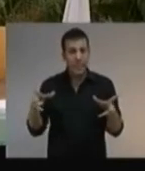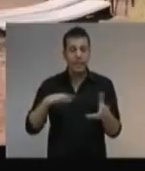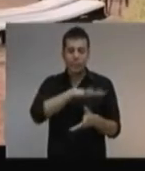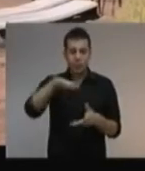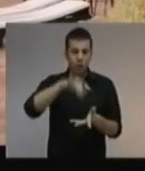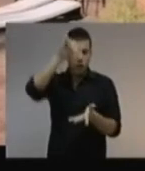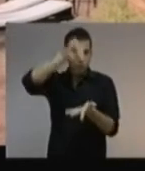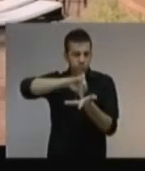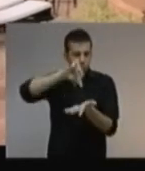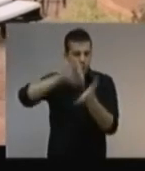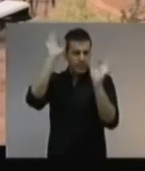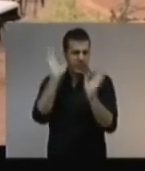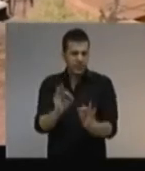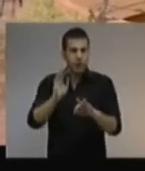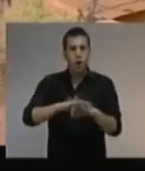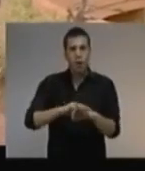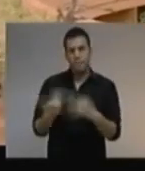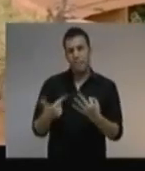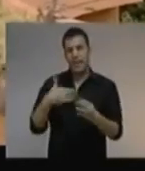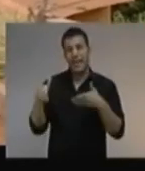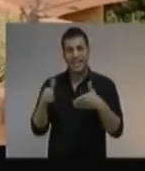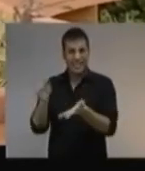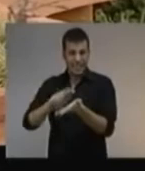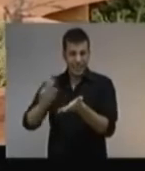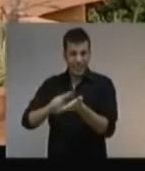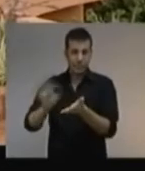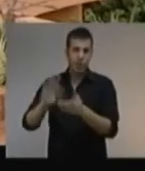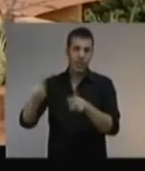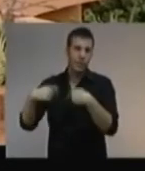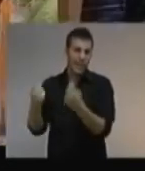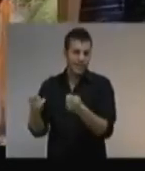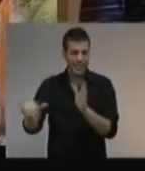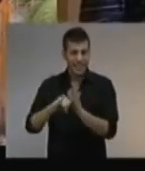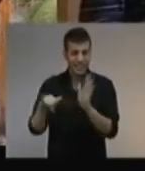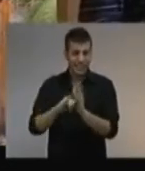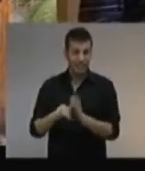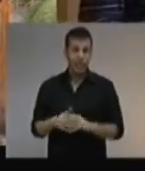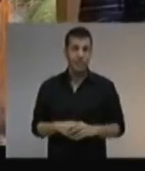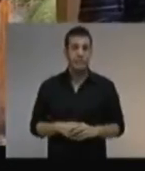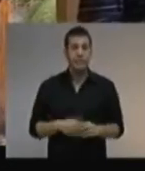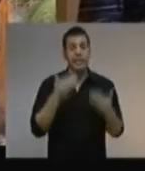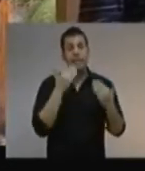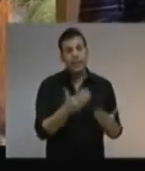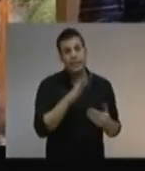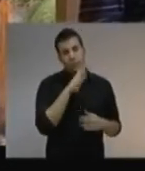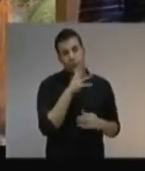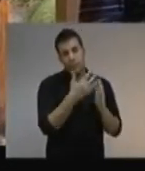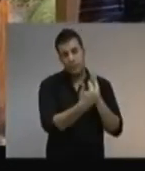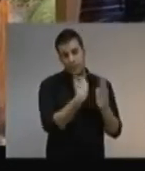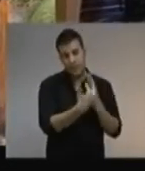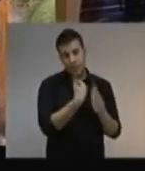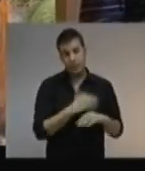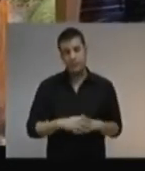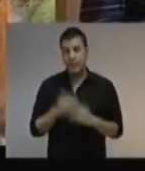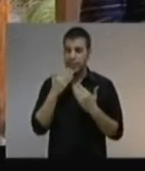puntos estratégicos para práctica de senderismo y práctica de actividades en contacto con la naturaleza. Raúl, pues muchísimas gracias por habernos explicado la riqueza natural de